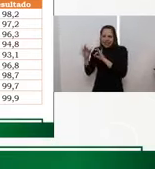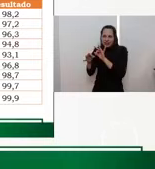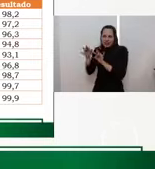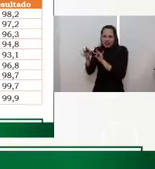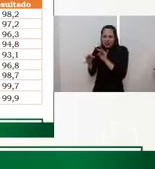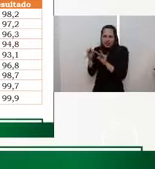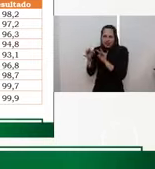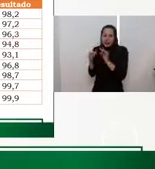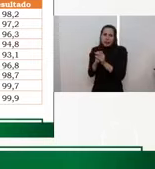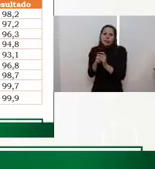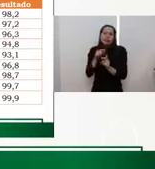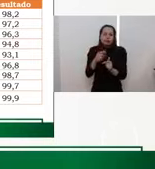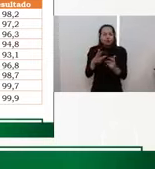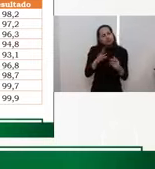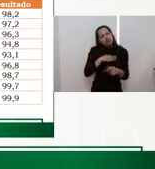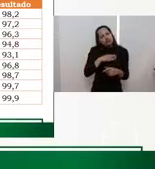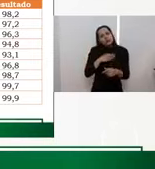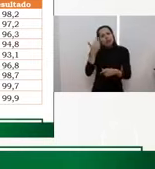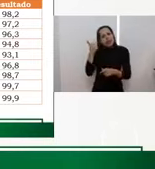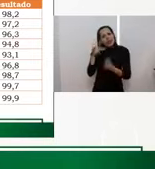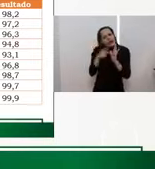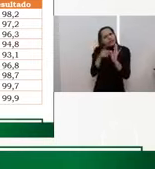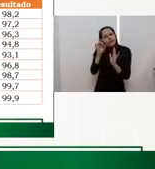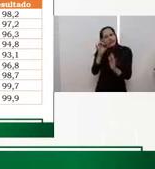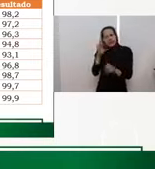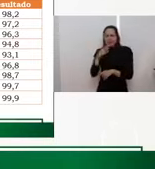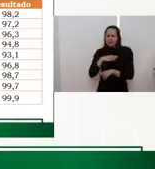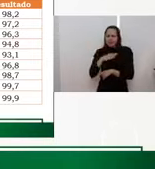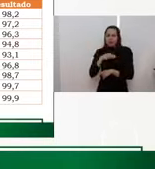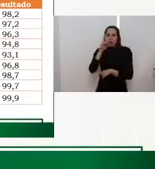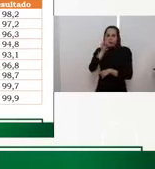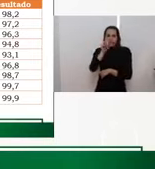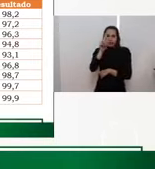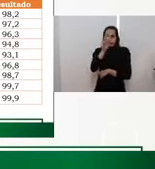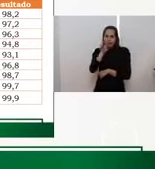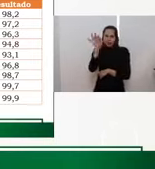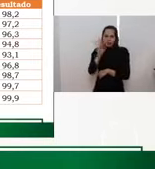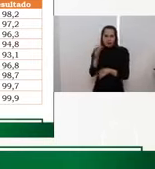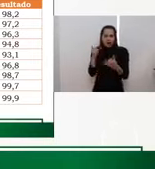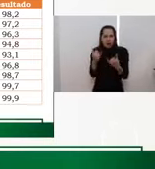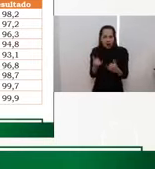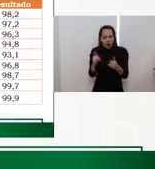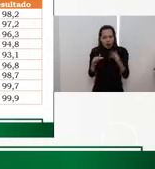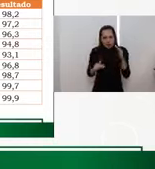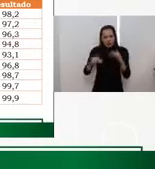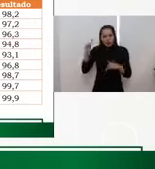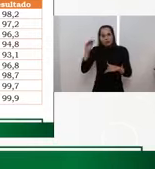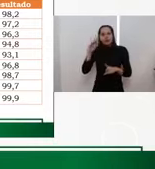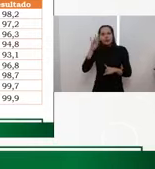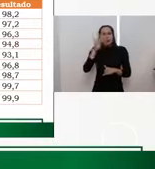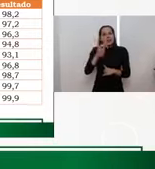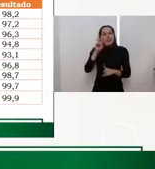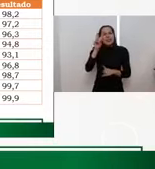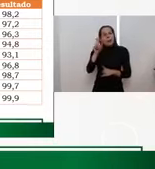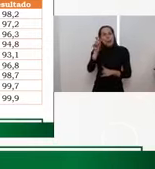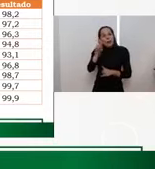si ustedes comparan el 2015 era la satisfacción del 81 por ciento hoy estamos en 97 punto 33 a pesar de la pandemia